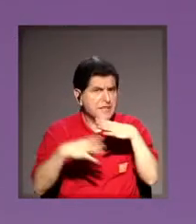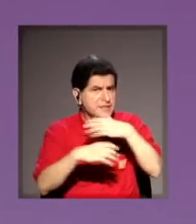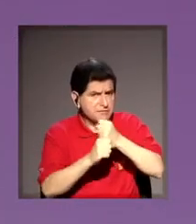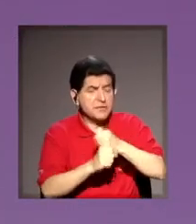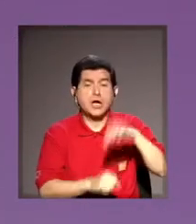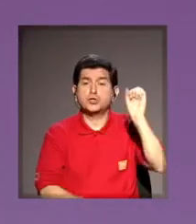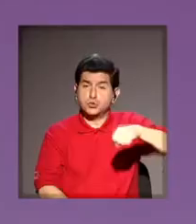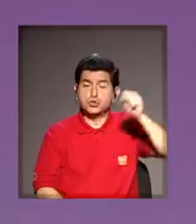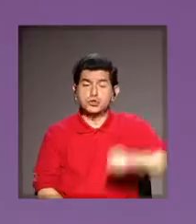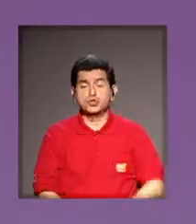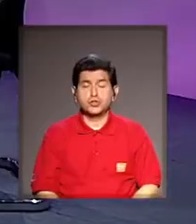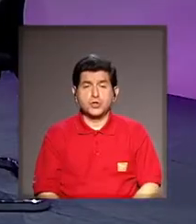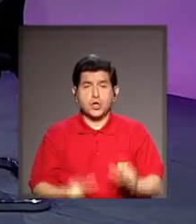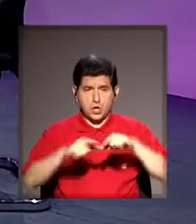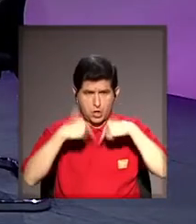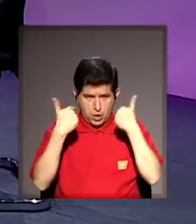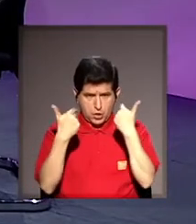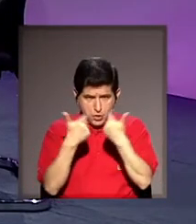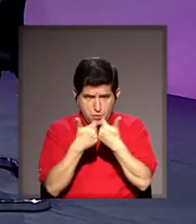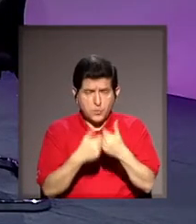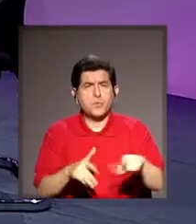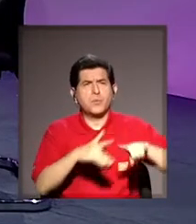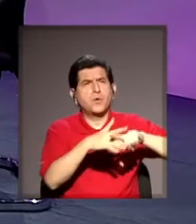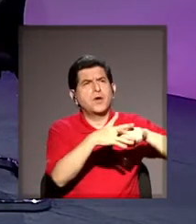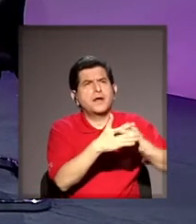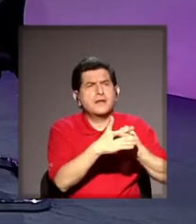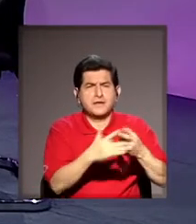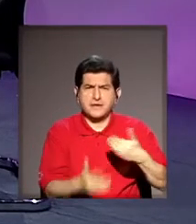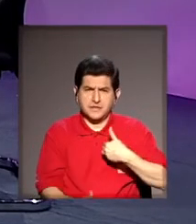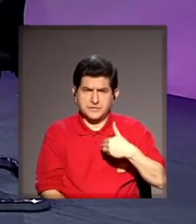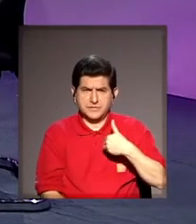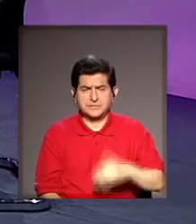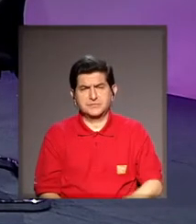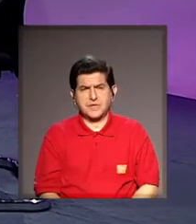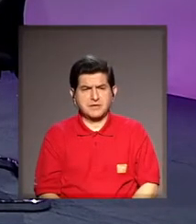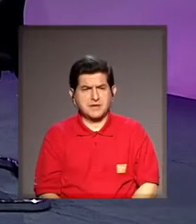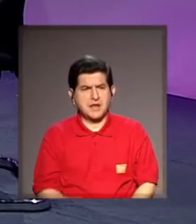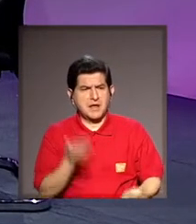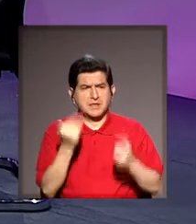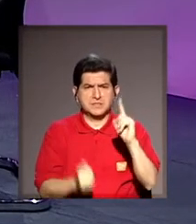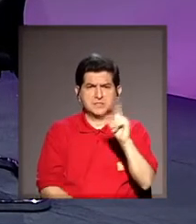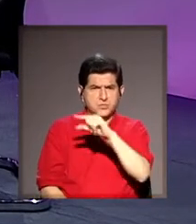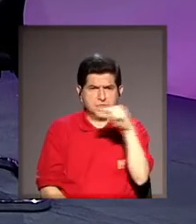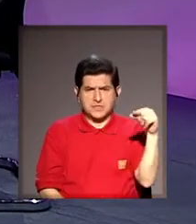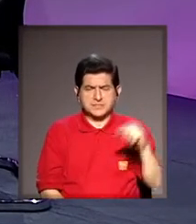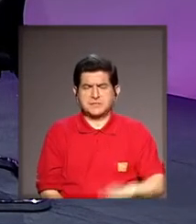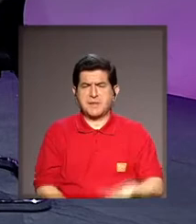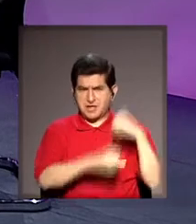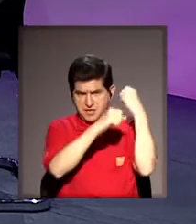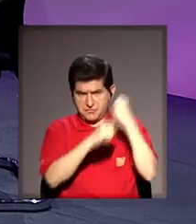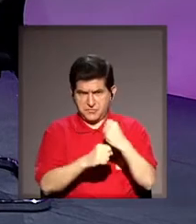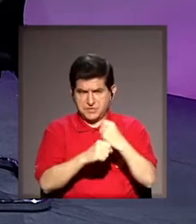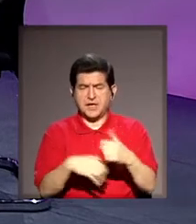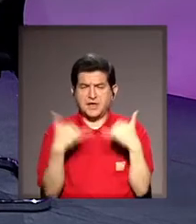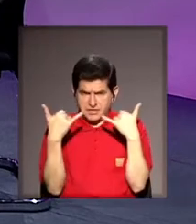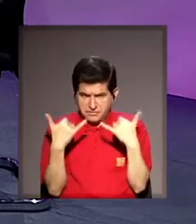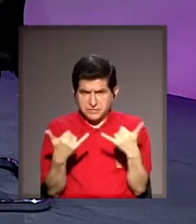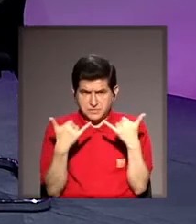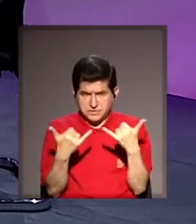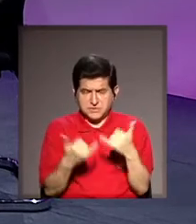si la colectiva desde el inicio digamos que teníamos que una semana deformadas de haber así como